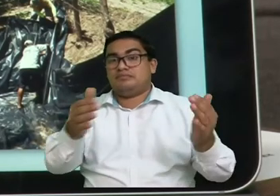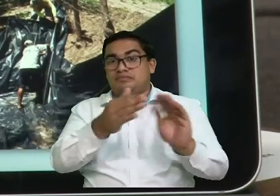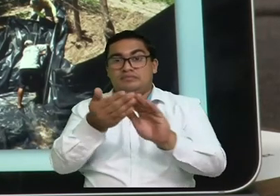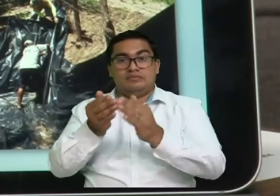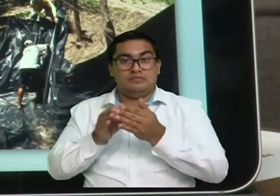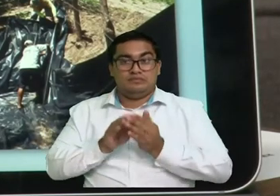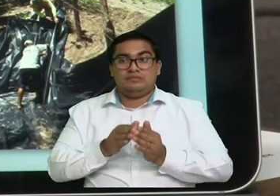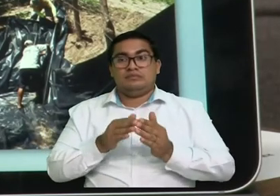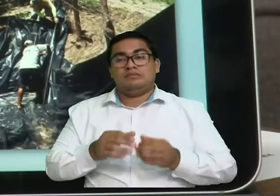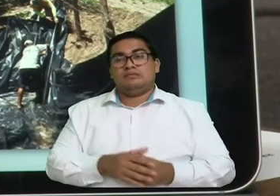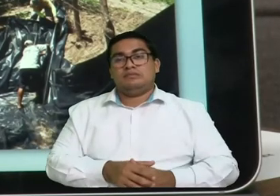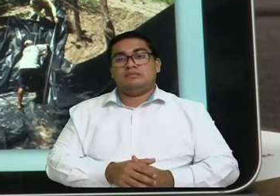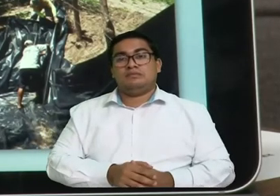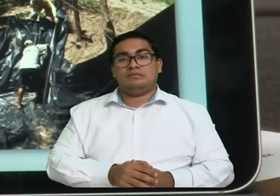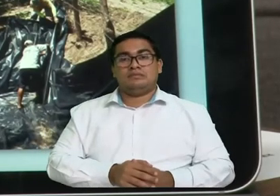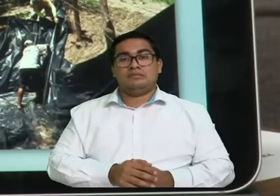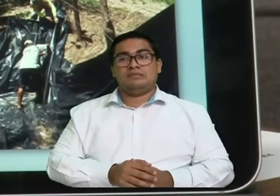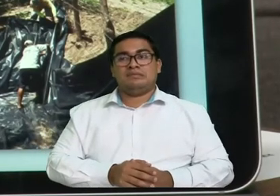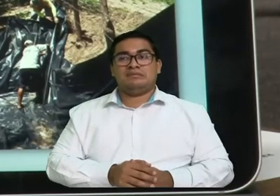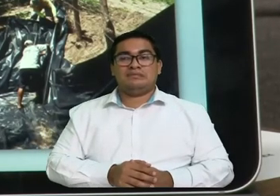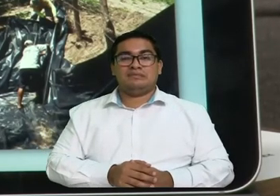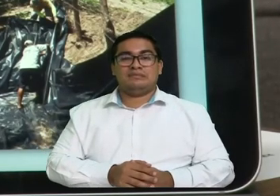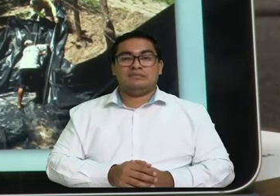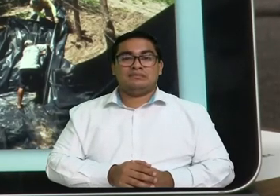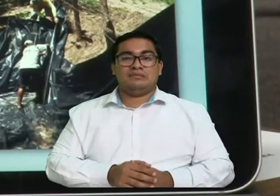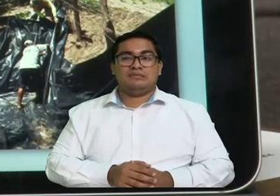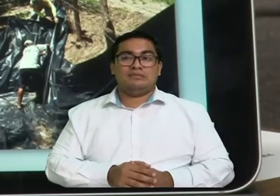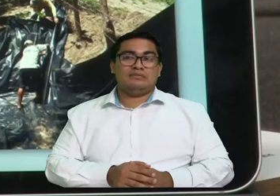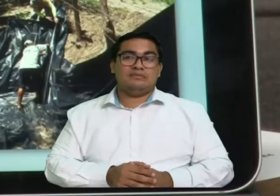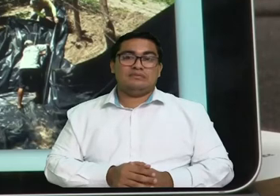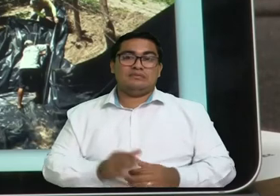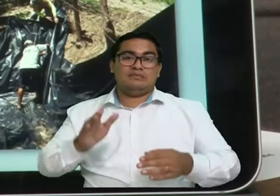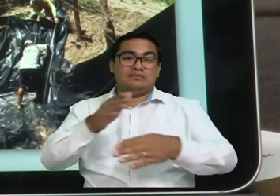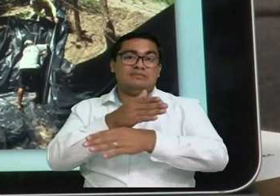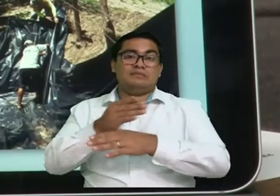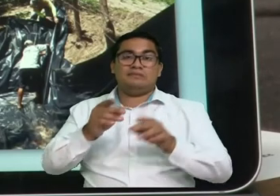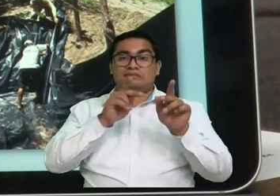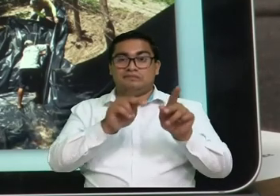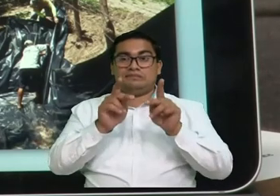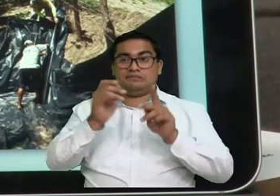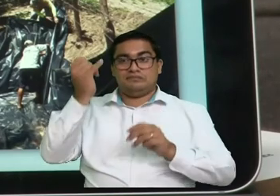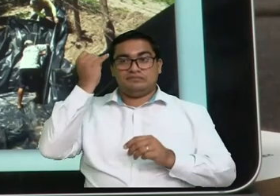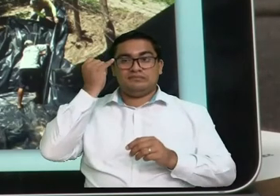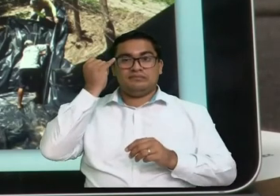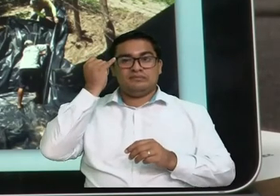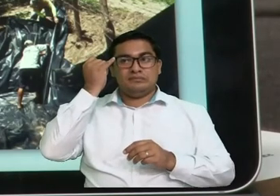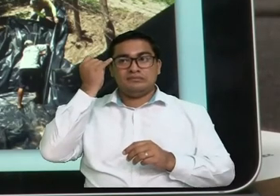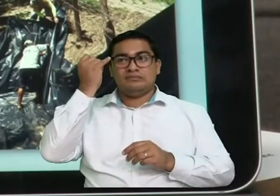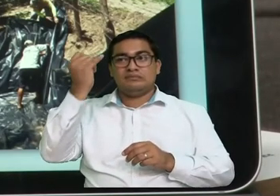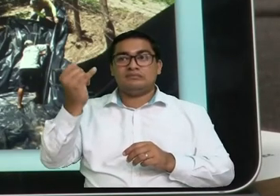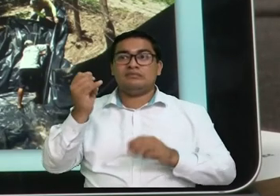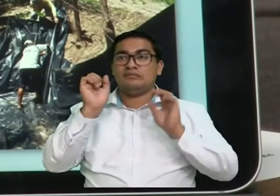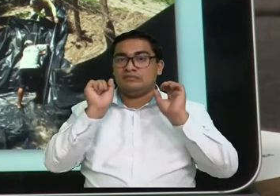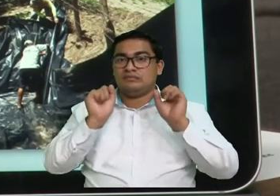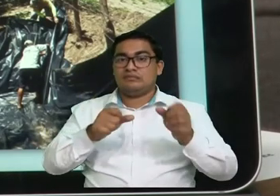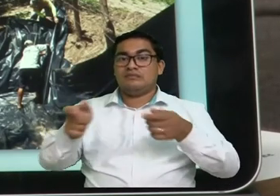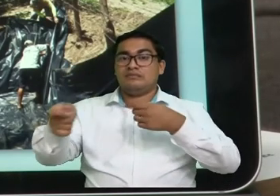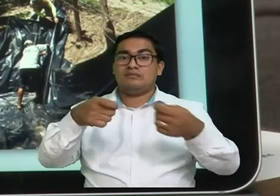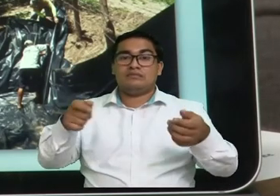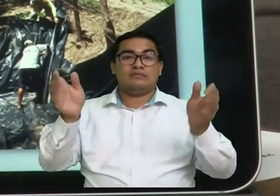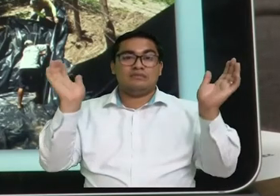las comunidades y otros, ¿verdad? Con ese espíritu emprendedor de los nicaragüenses, llegarán a venderlo a los